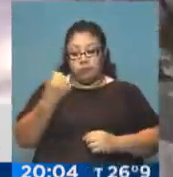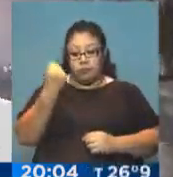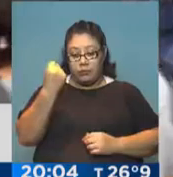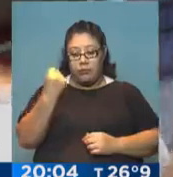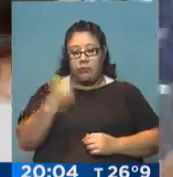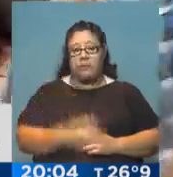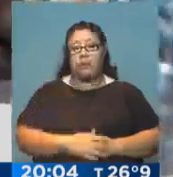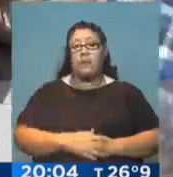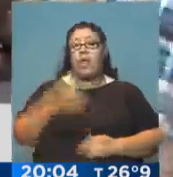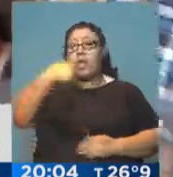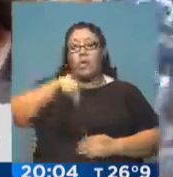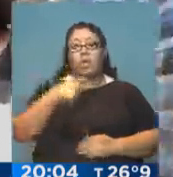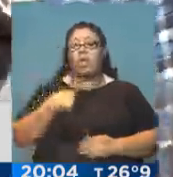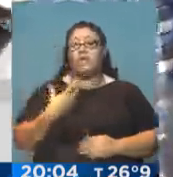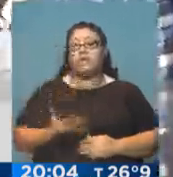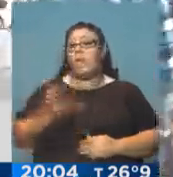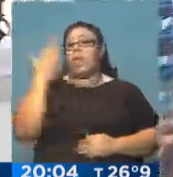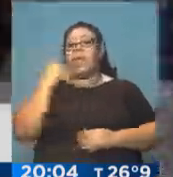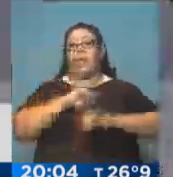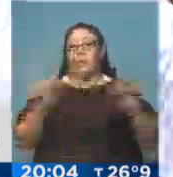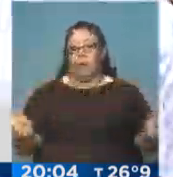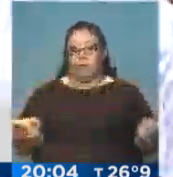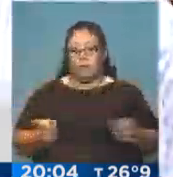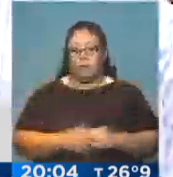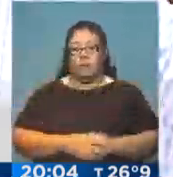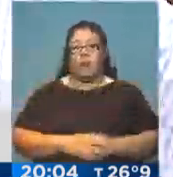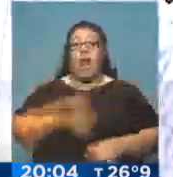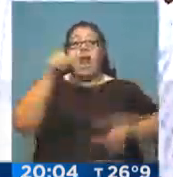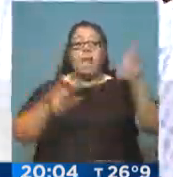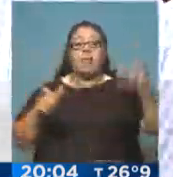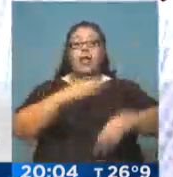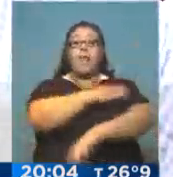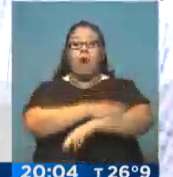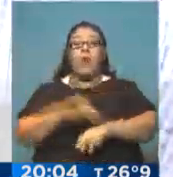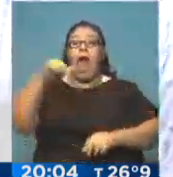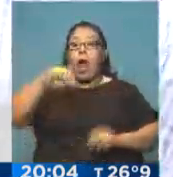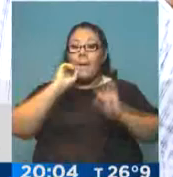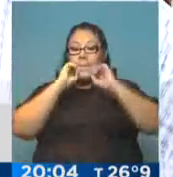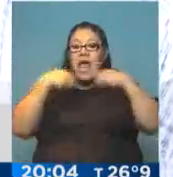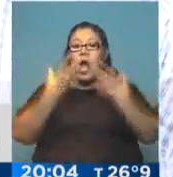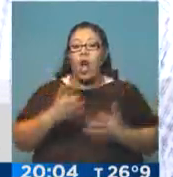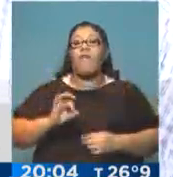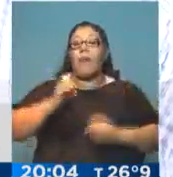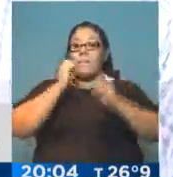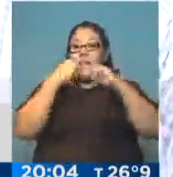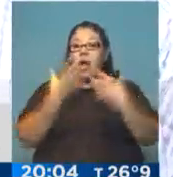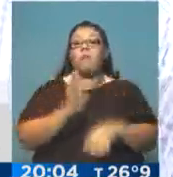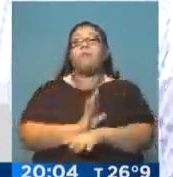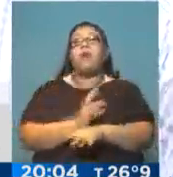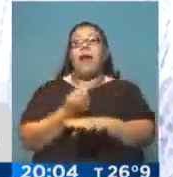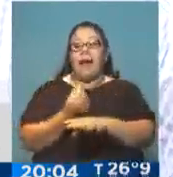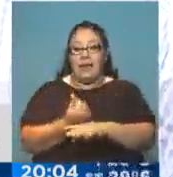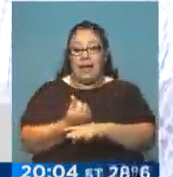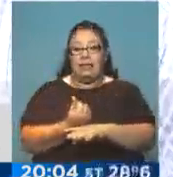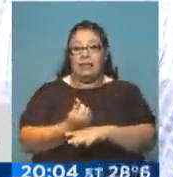las claras no estamos dispuestos a retroceder. La vida de los más humildes mejoró, tiene otra calidad y un salto de calidad. Eso es lo que